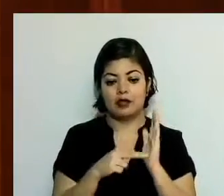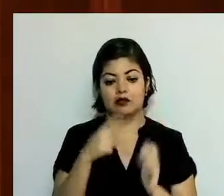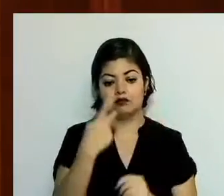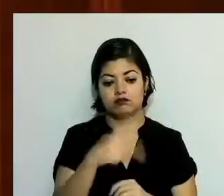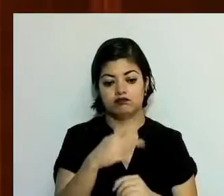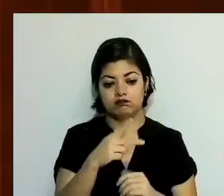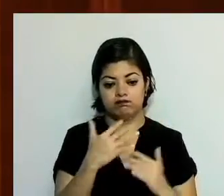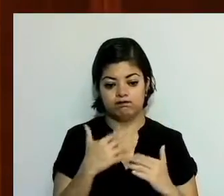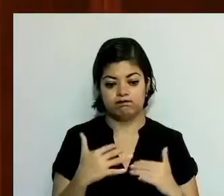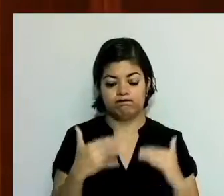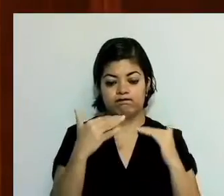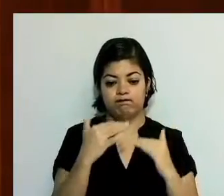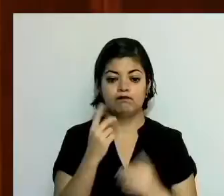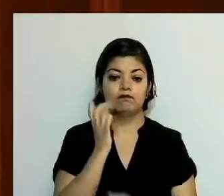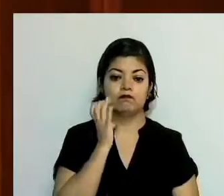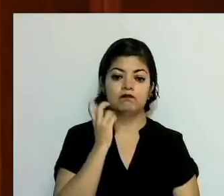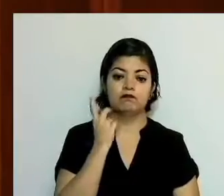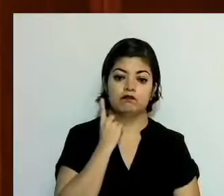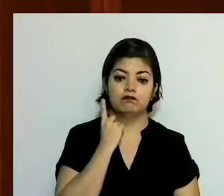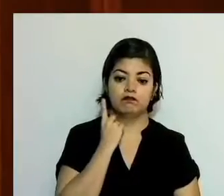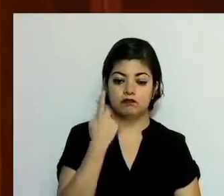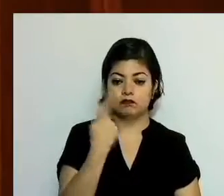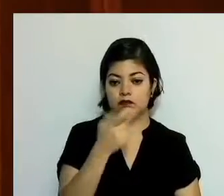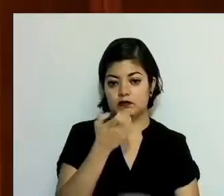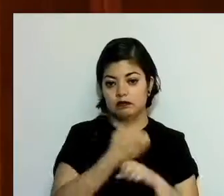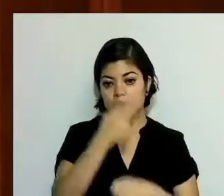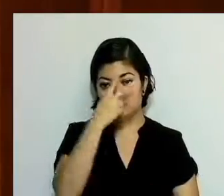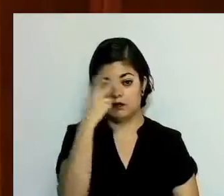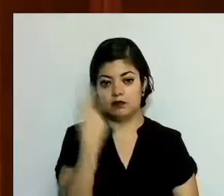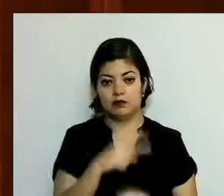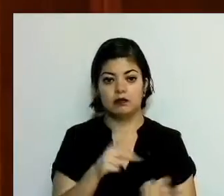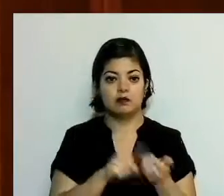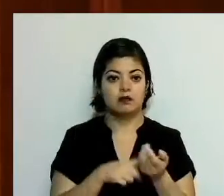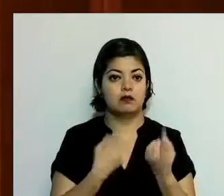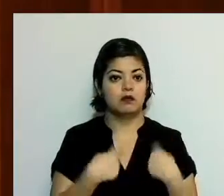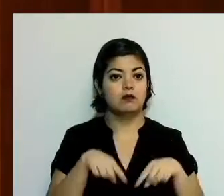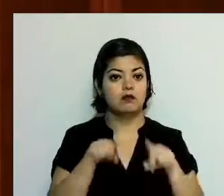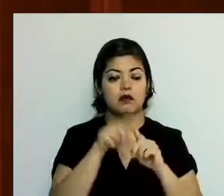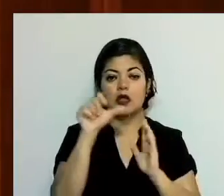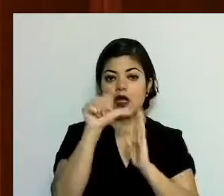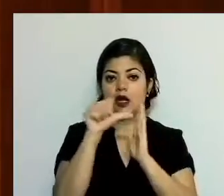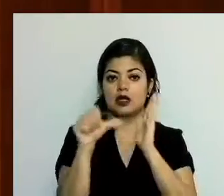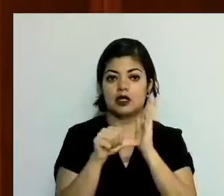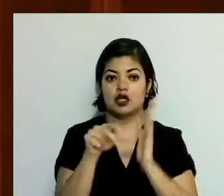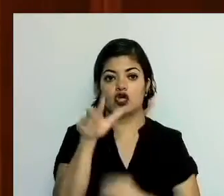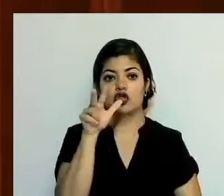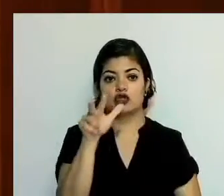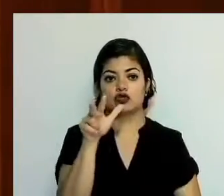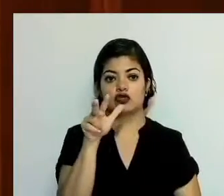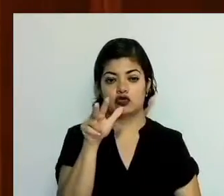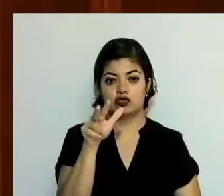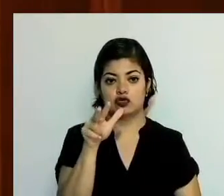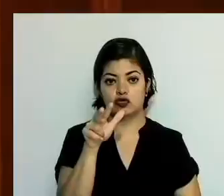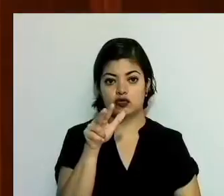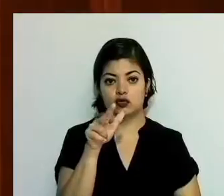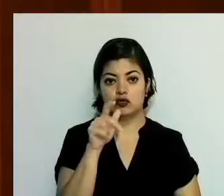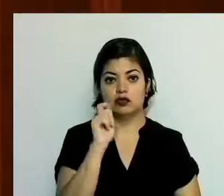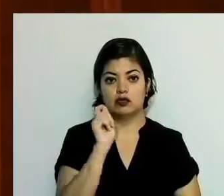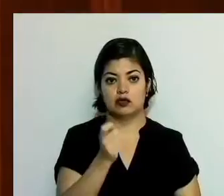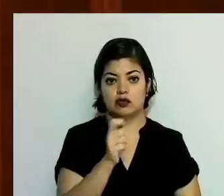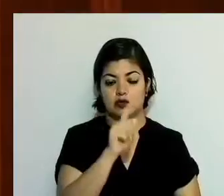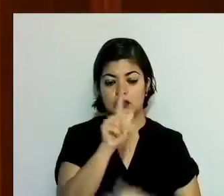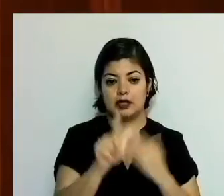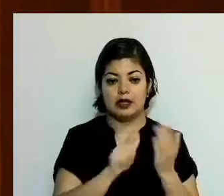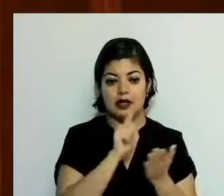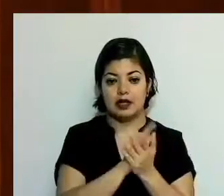Estado Libre y Soberano de México, y para efectos de lo señalado en el artículo 18 de la Ley de la Comisión de Derechos